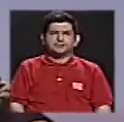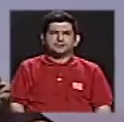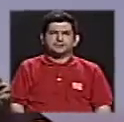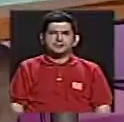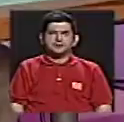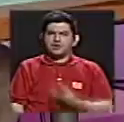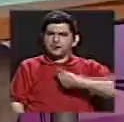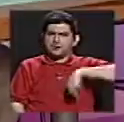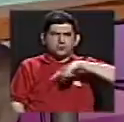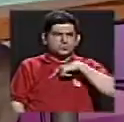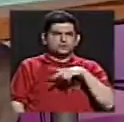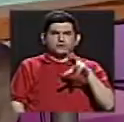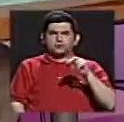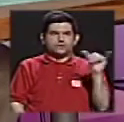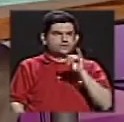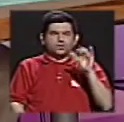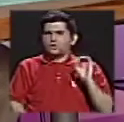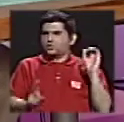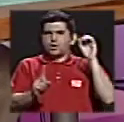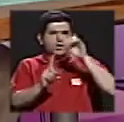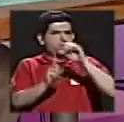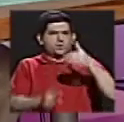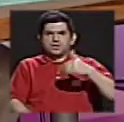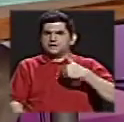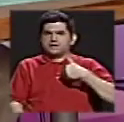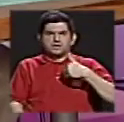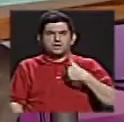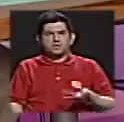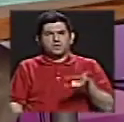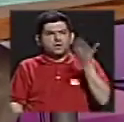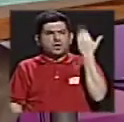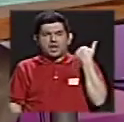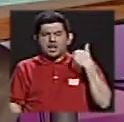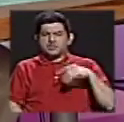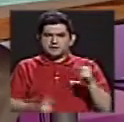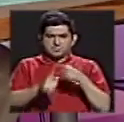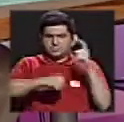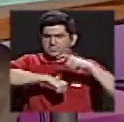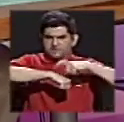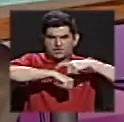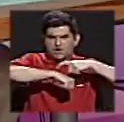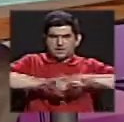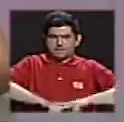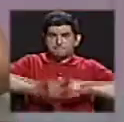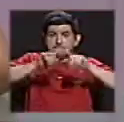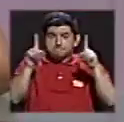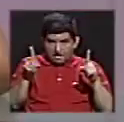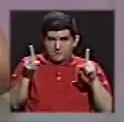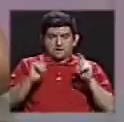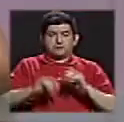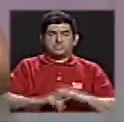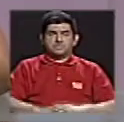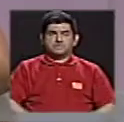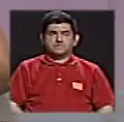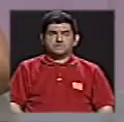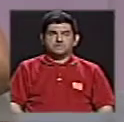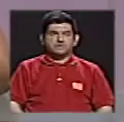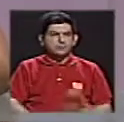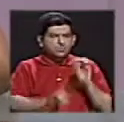no estamos con los mismos objetivos de cuando la tomamos, pero